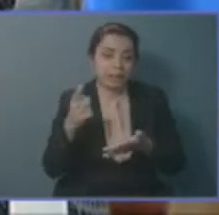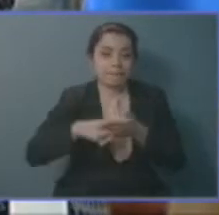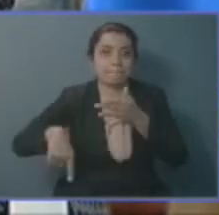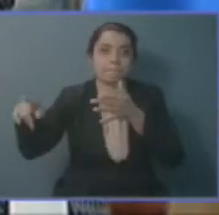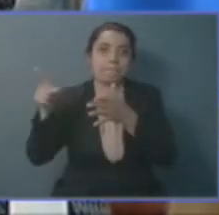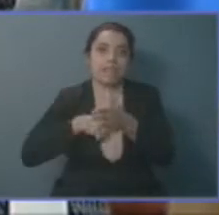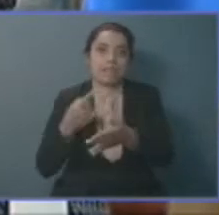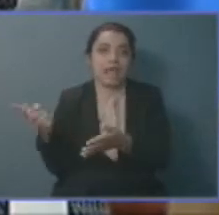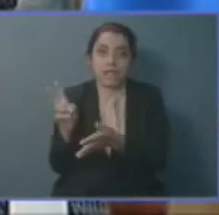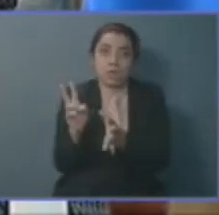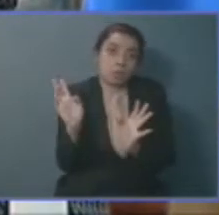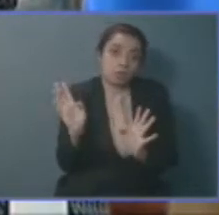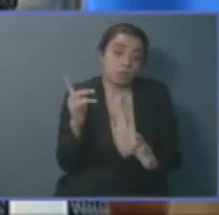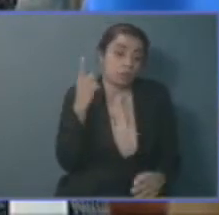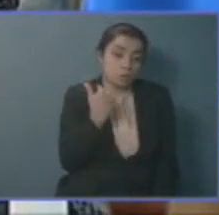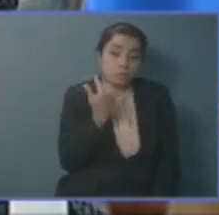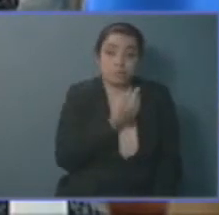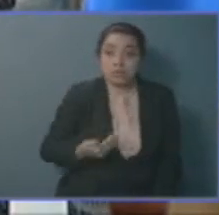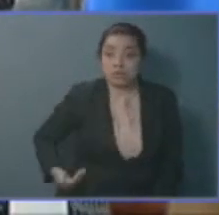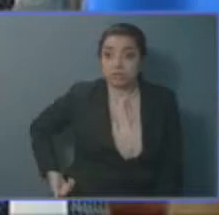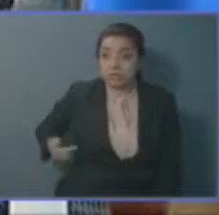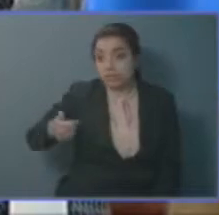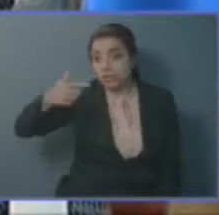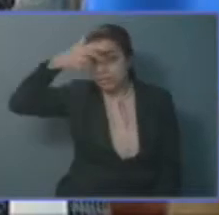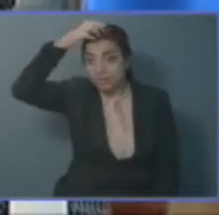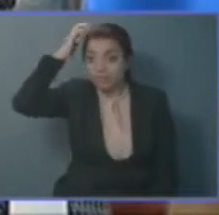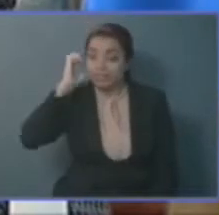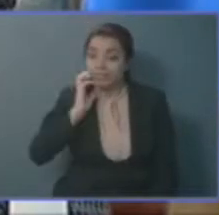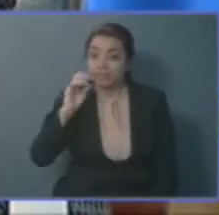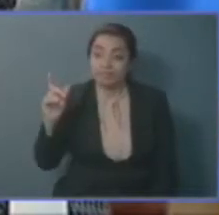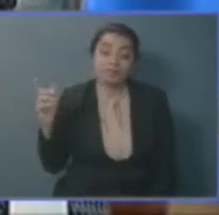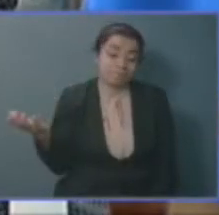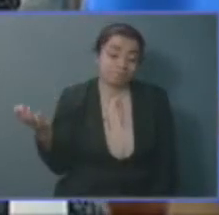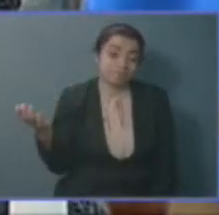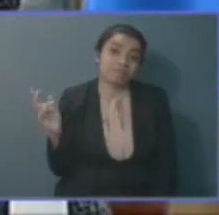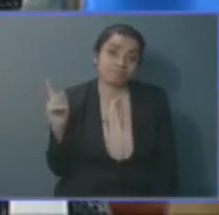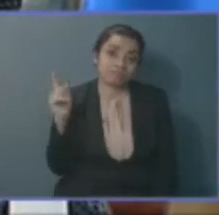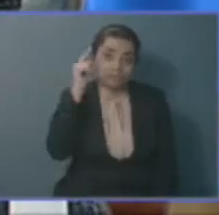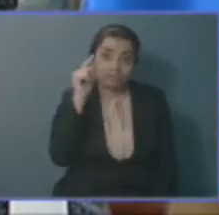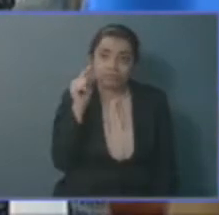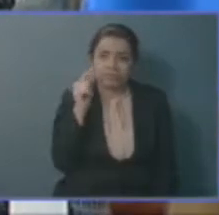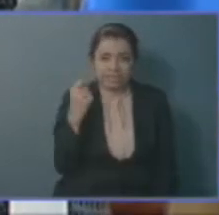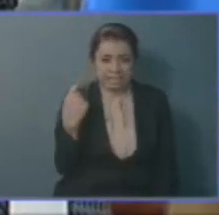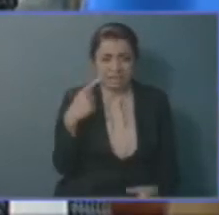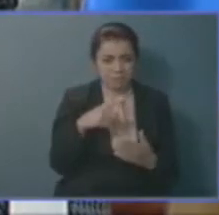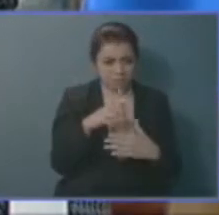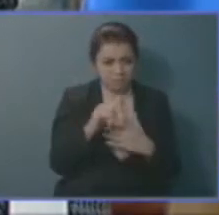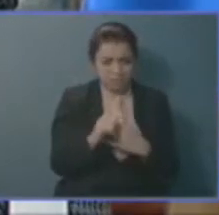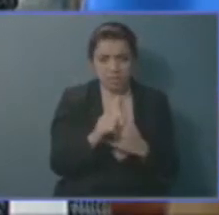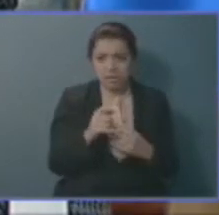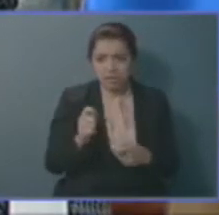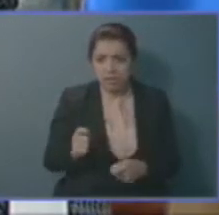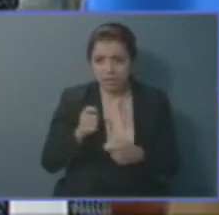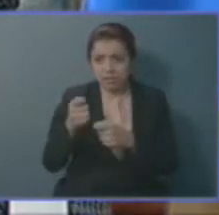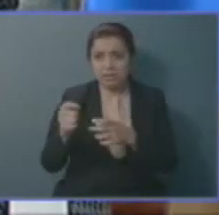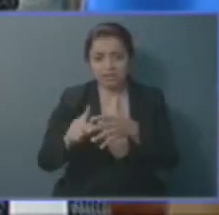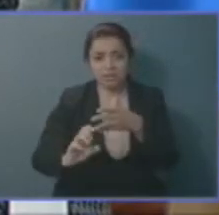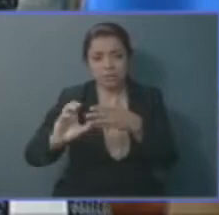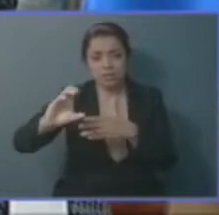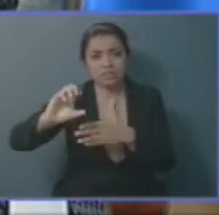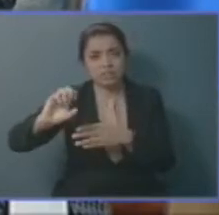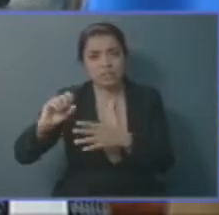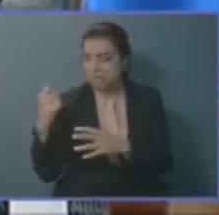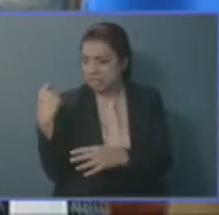por el presidente de la República, superado su veto, ingresado hace unos días a la Sala de lo Constitucional la semana